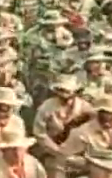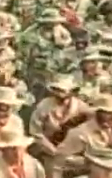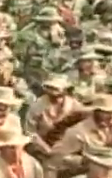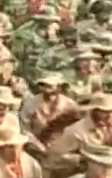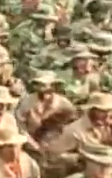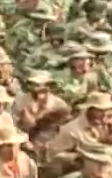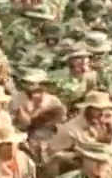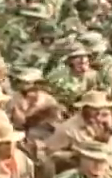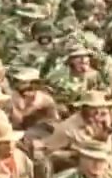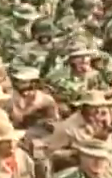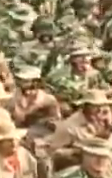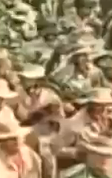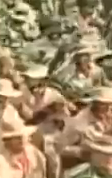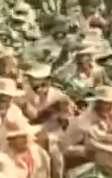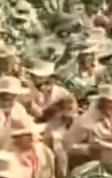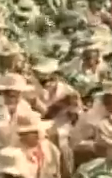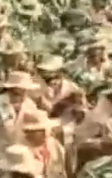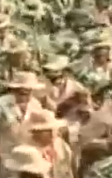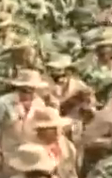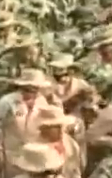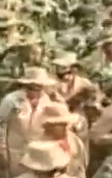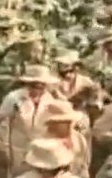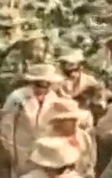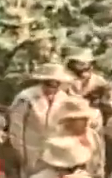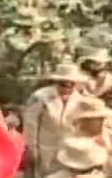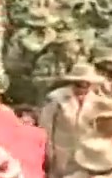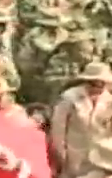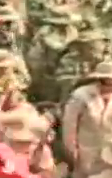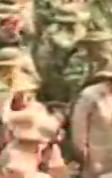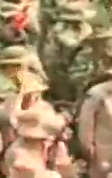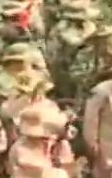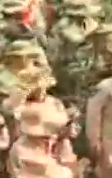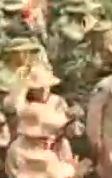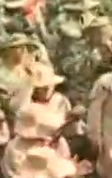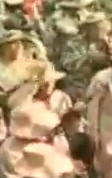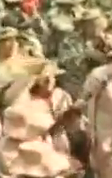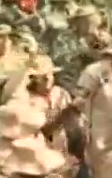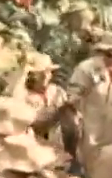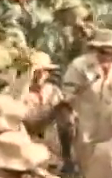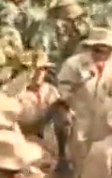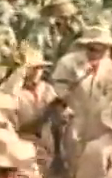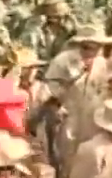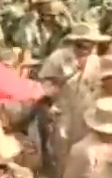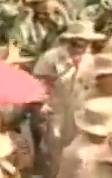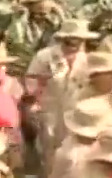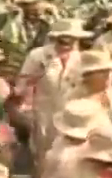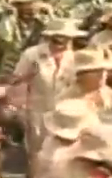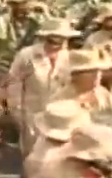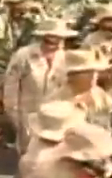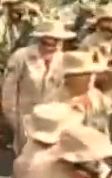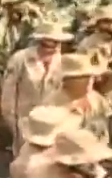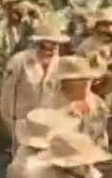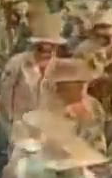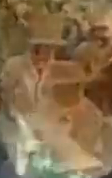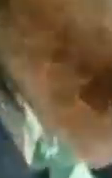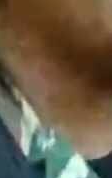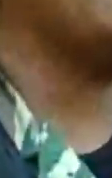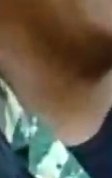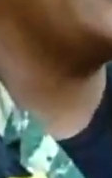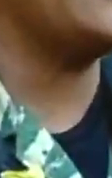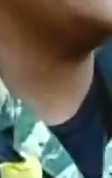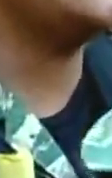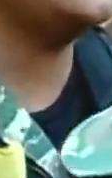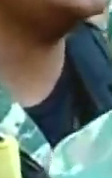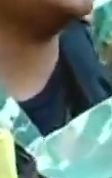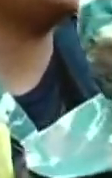Esta memorable jornada a 20 años de los hechos y sucesos de aquel 13 de abril